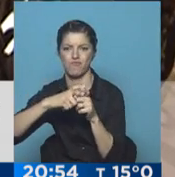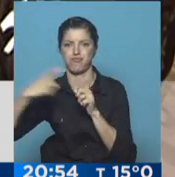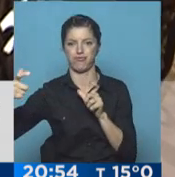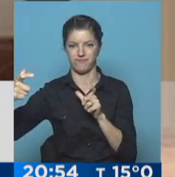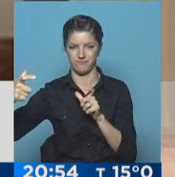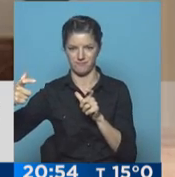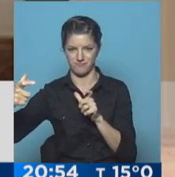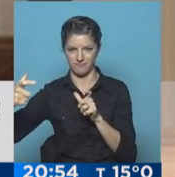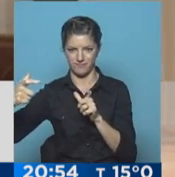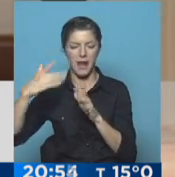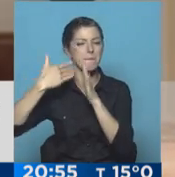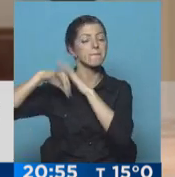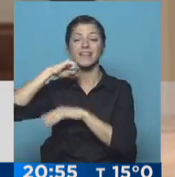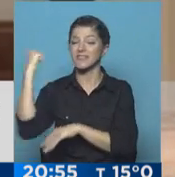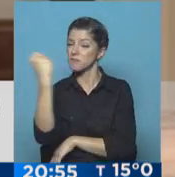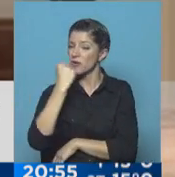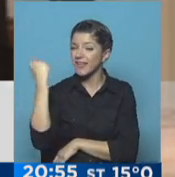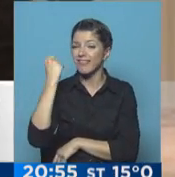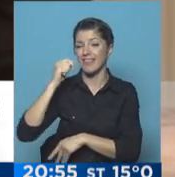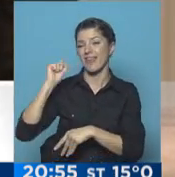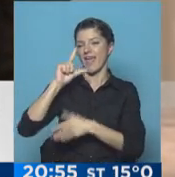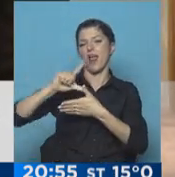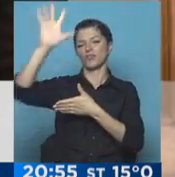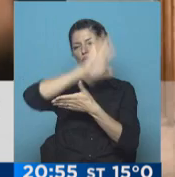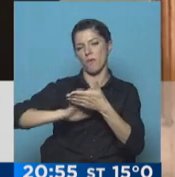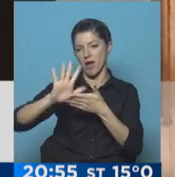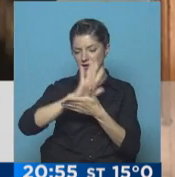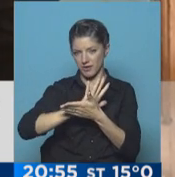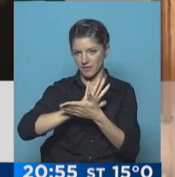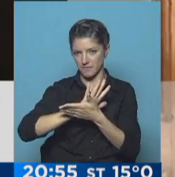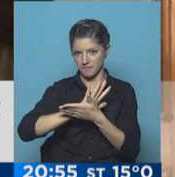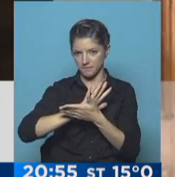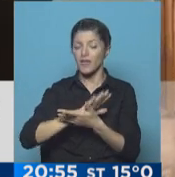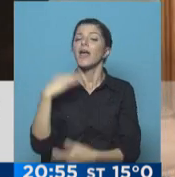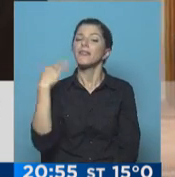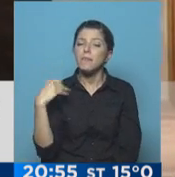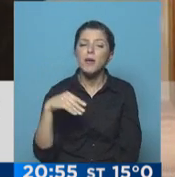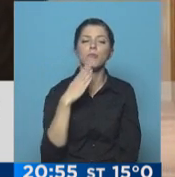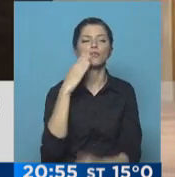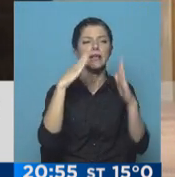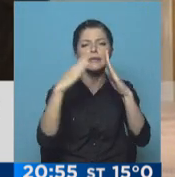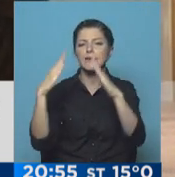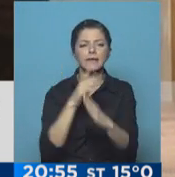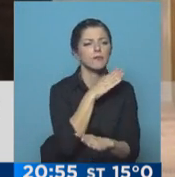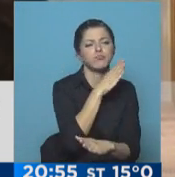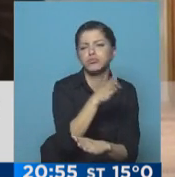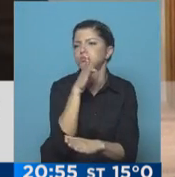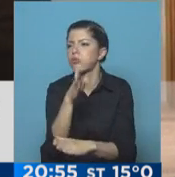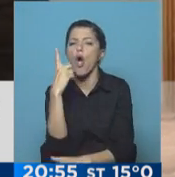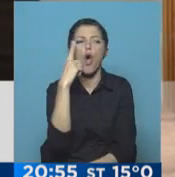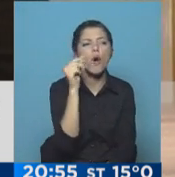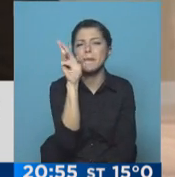importante que tiene toda Latinoamérica. Hay que ir casa por casa, hombre por hombre y mujer por